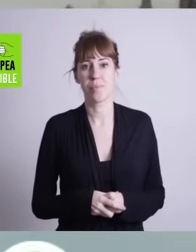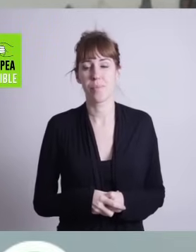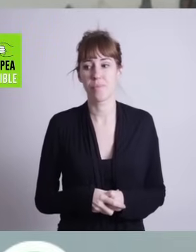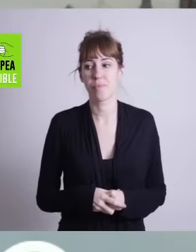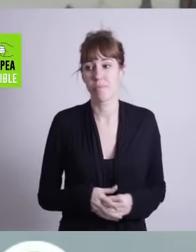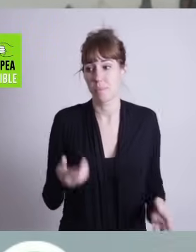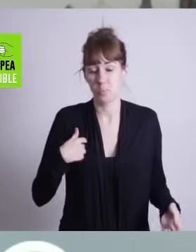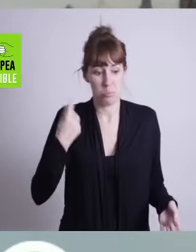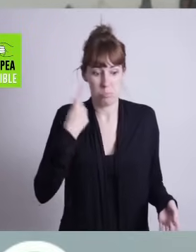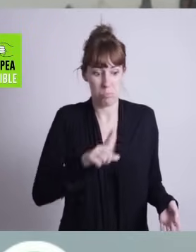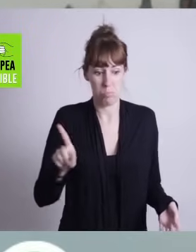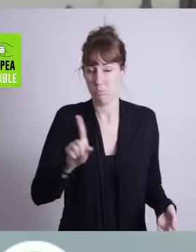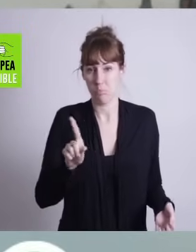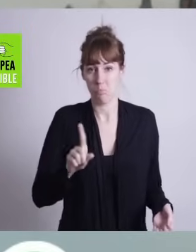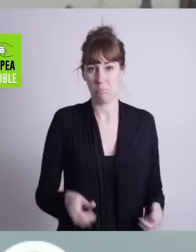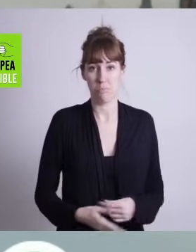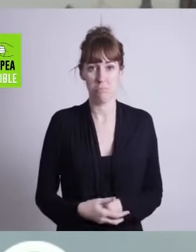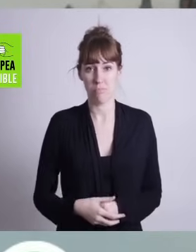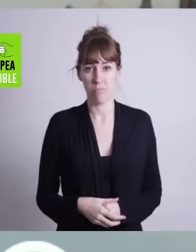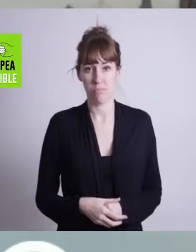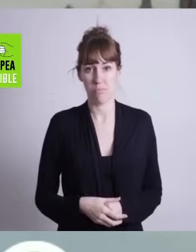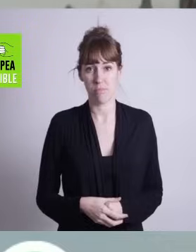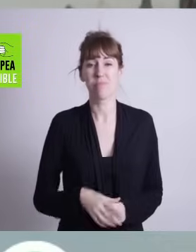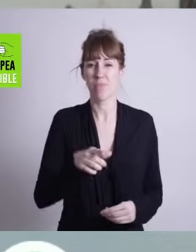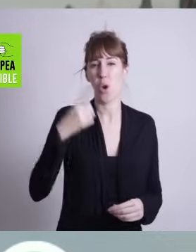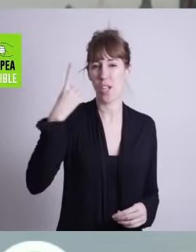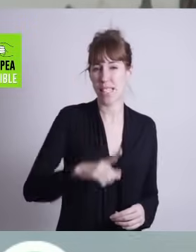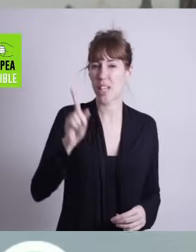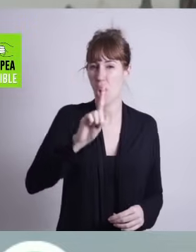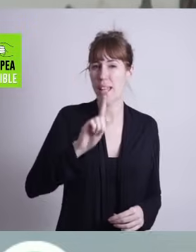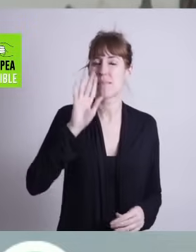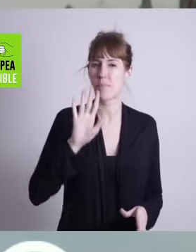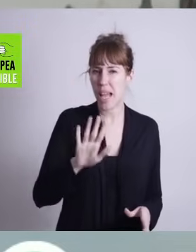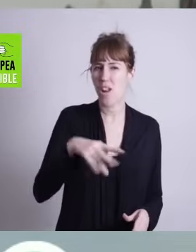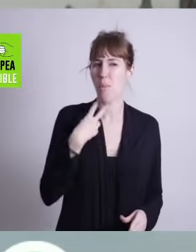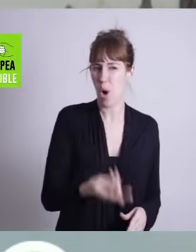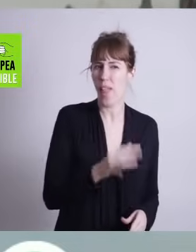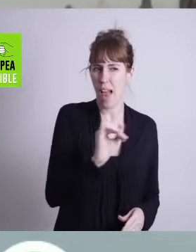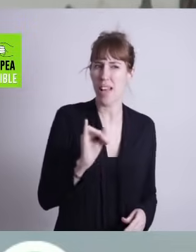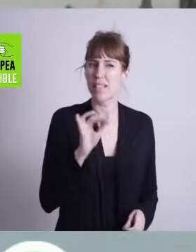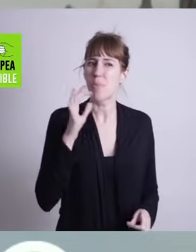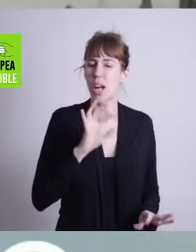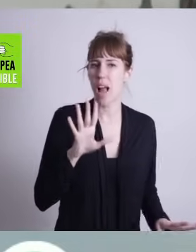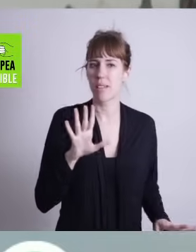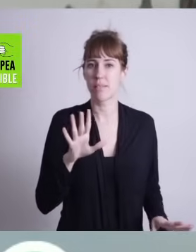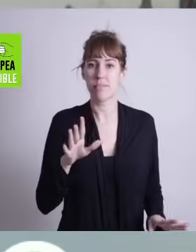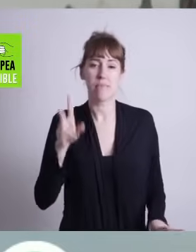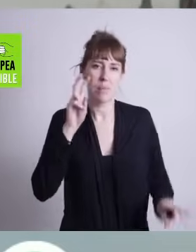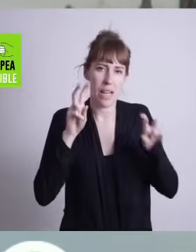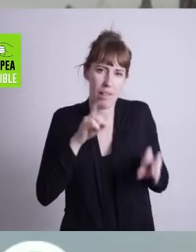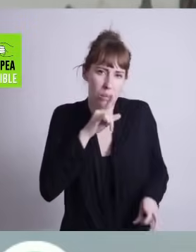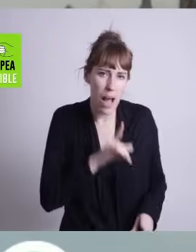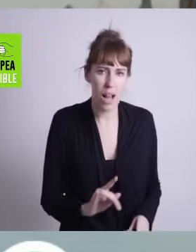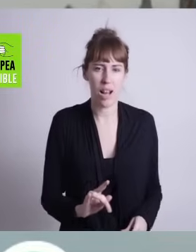y no he sido consciente para nada. Que diréis, bueno, es que tú no has sido consciente pero me lo has puesto. O a lo mejor tú lo has percibido mal. Porque algo de lo